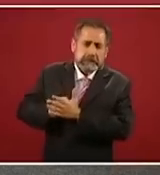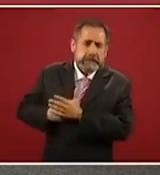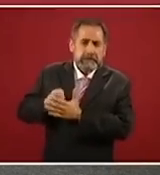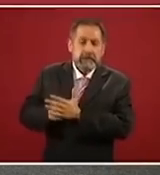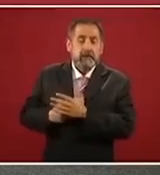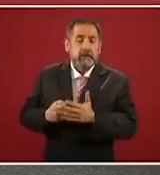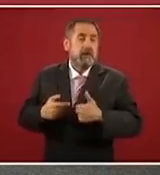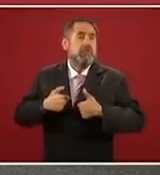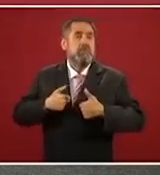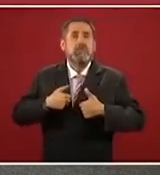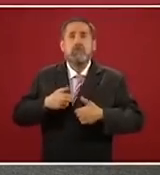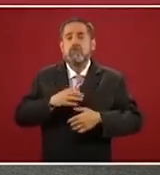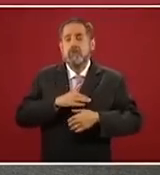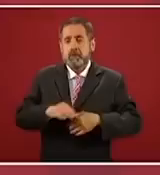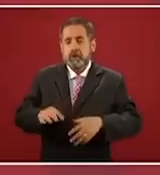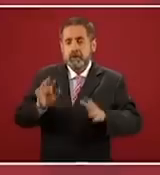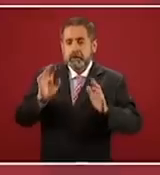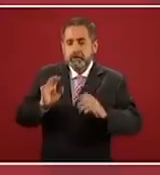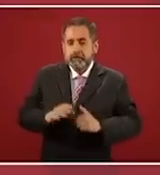En mi caso,